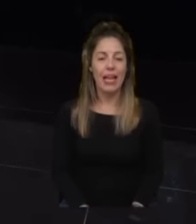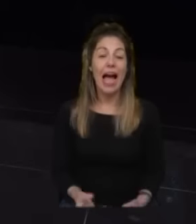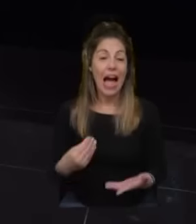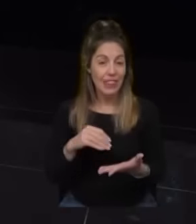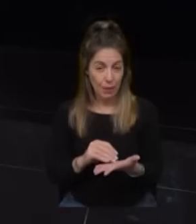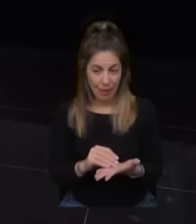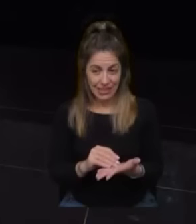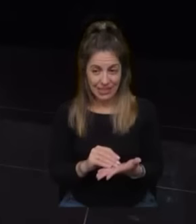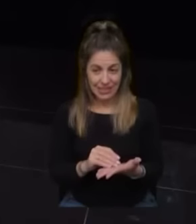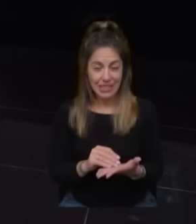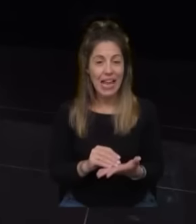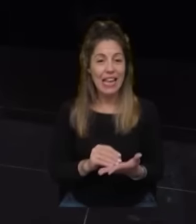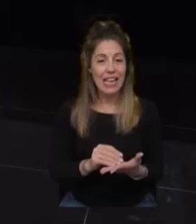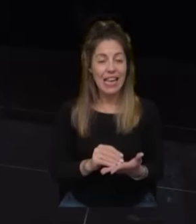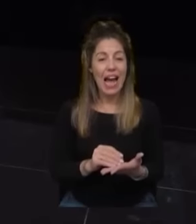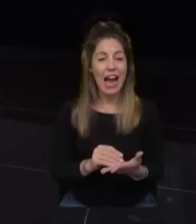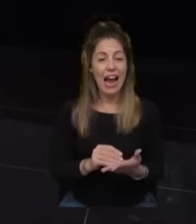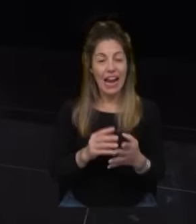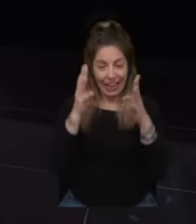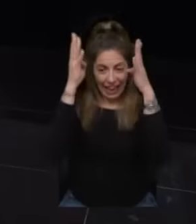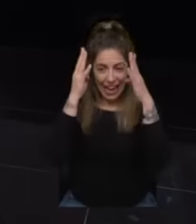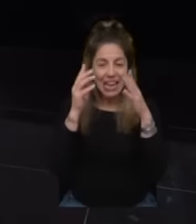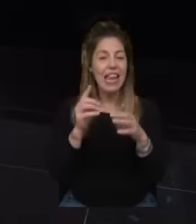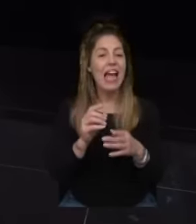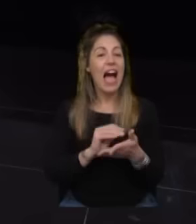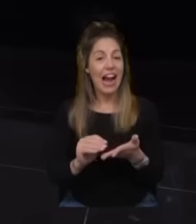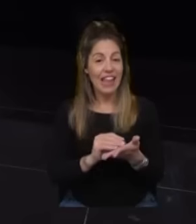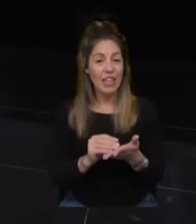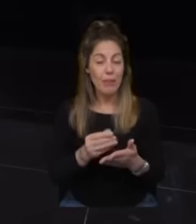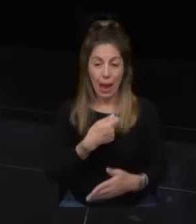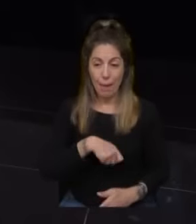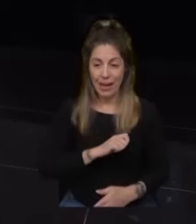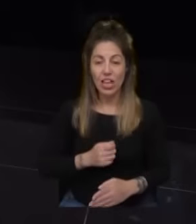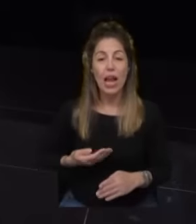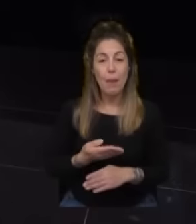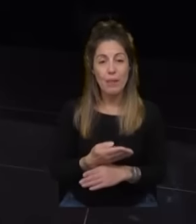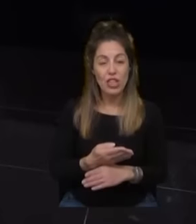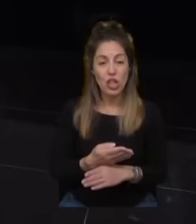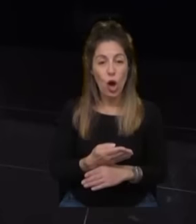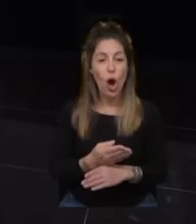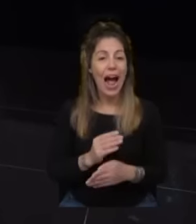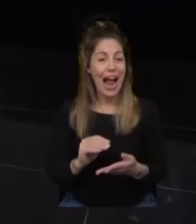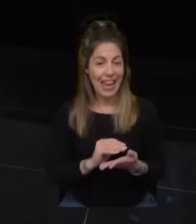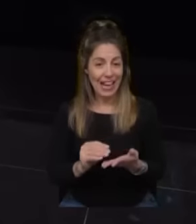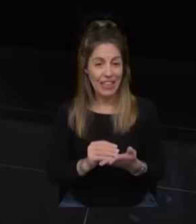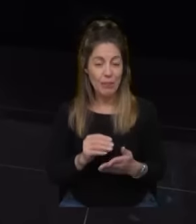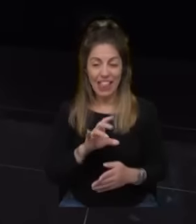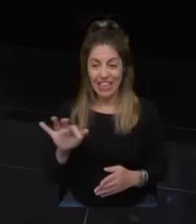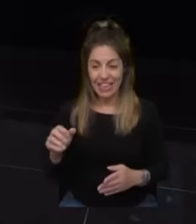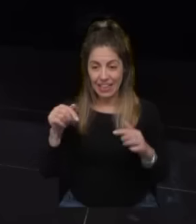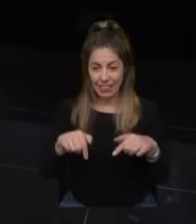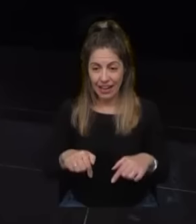Además, la Real Academia Española le pidió a la Academia Nacional de Letras de nuestro país que prepare una edición